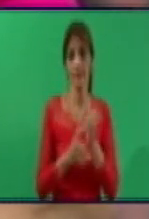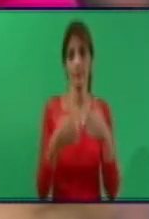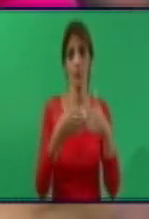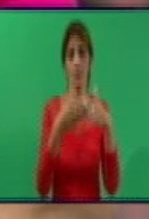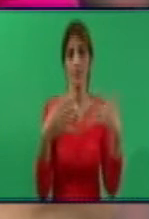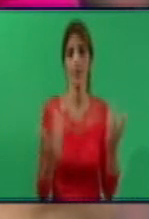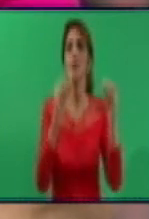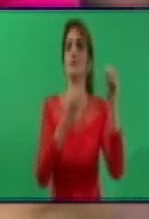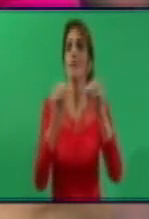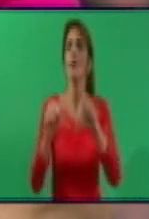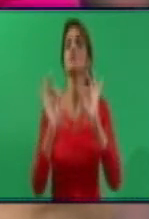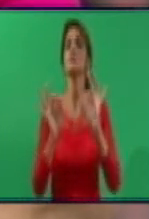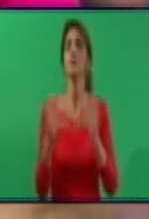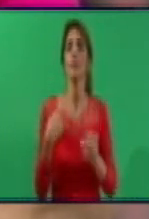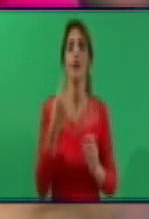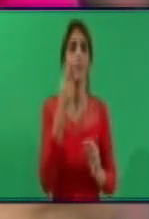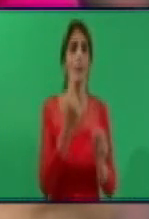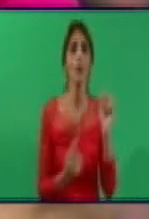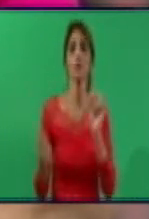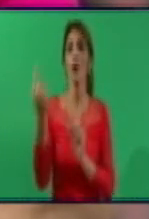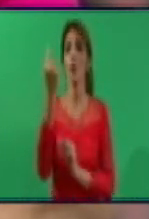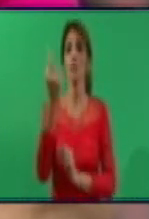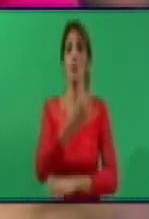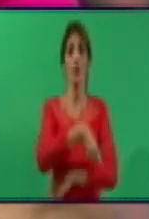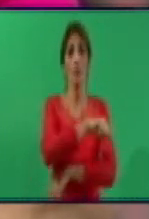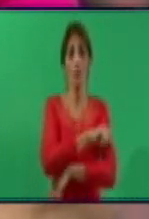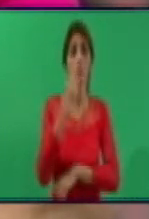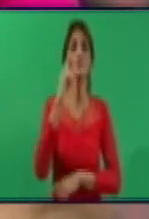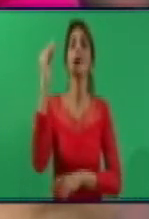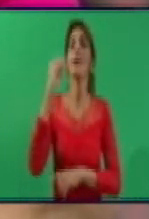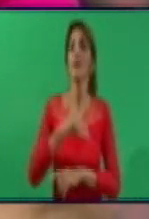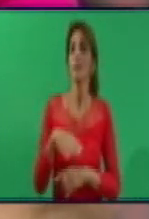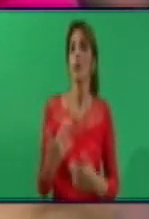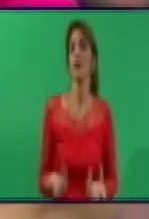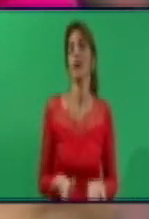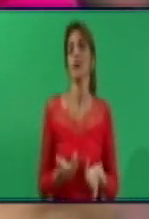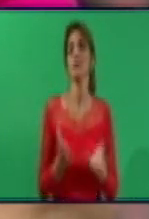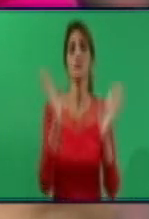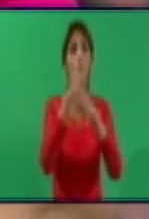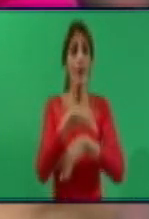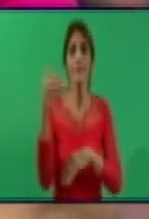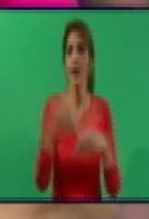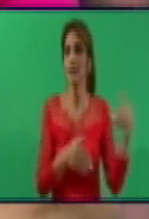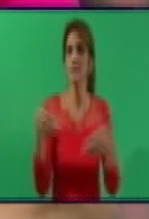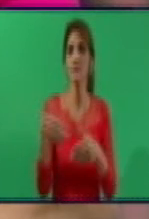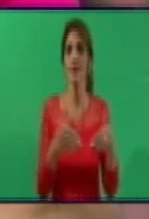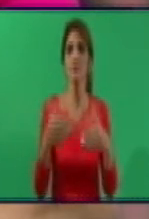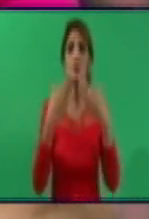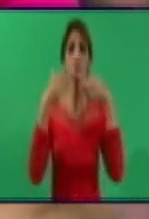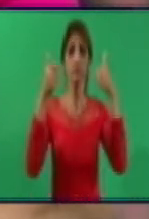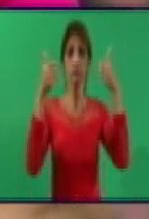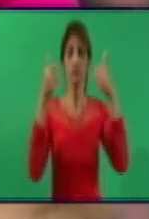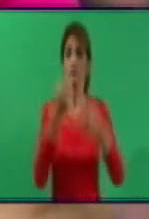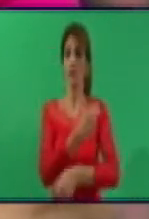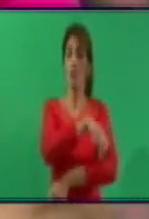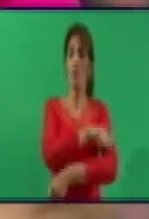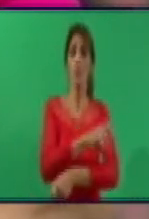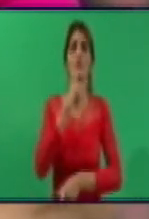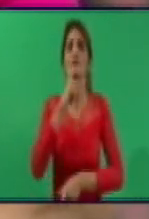pueblo. Que sabemos que sin la participación activa del pueblo esto es muy difícil de lograr. Por eso siempre le